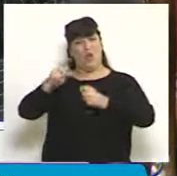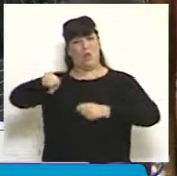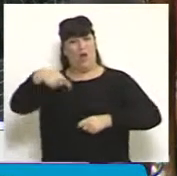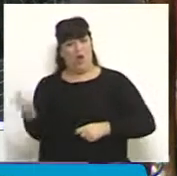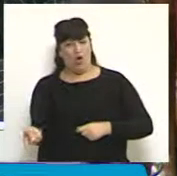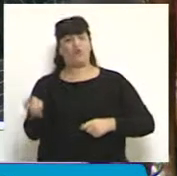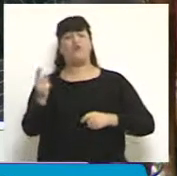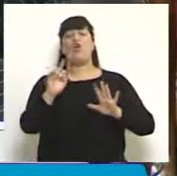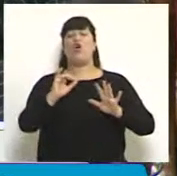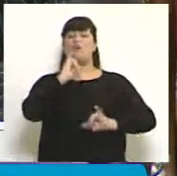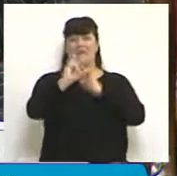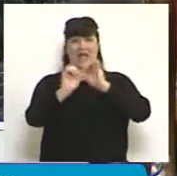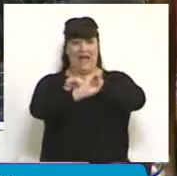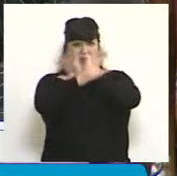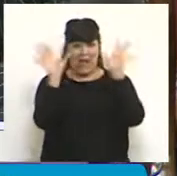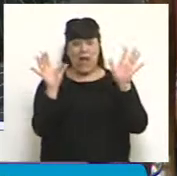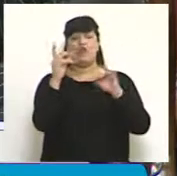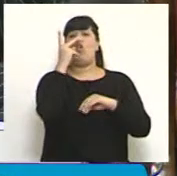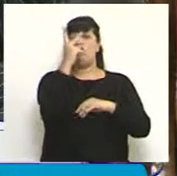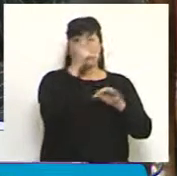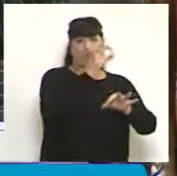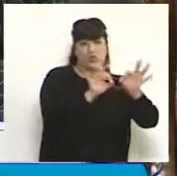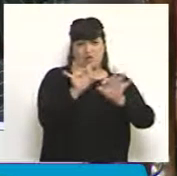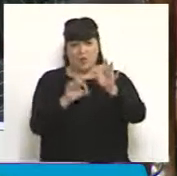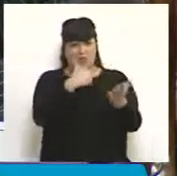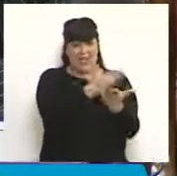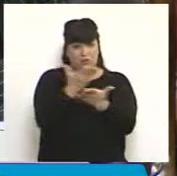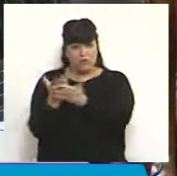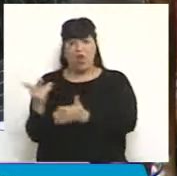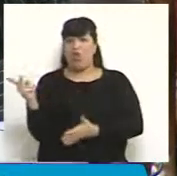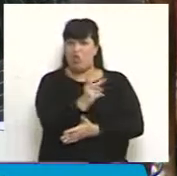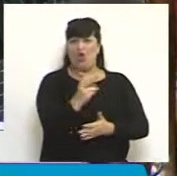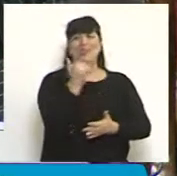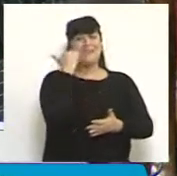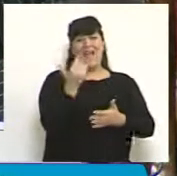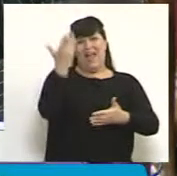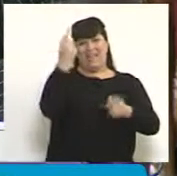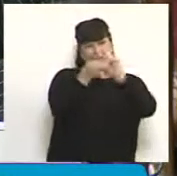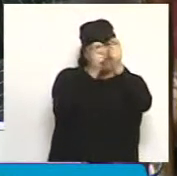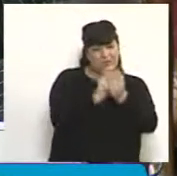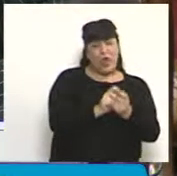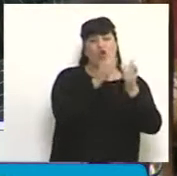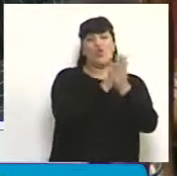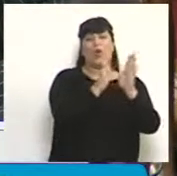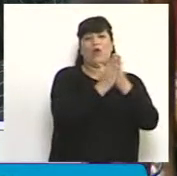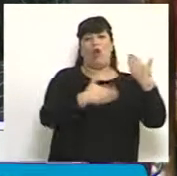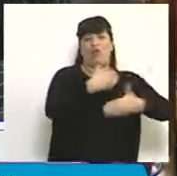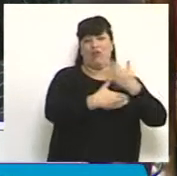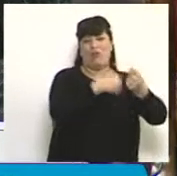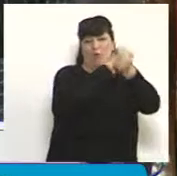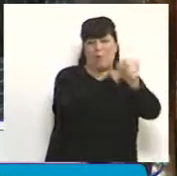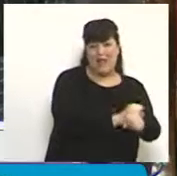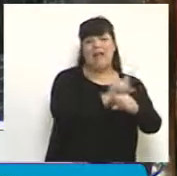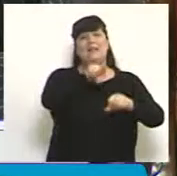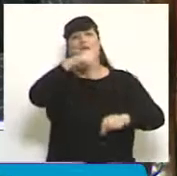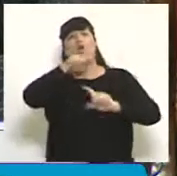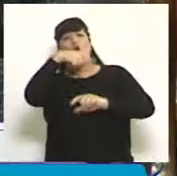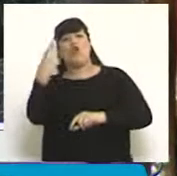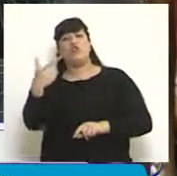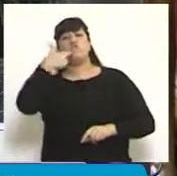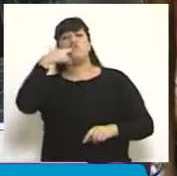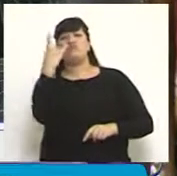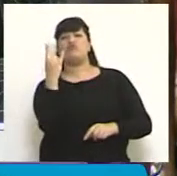aclaro que en ambos proyectos, en el leído de modificaciones al Código Penal y el de subrogancia, voy a ser